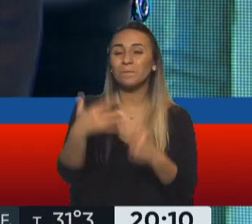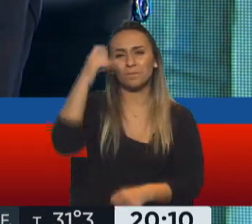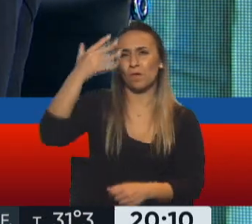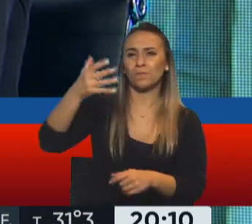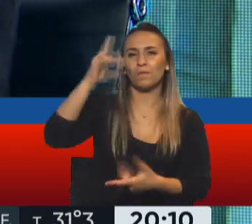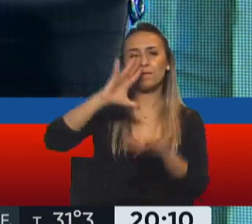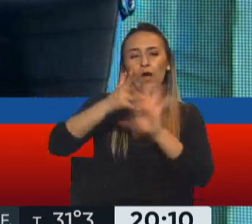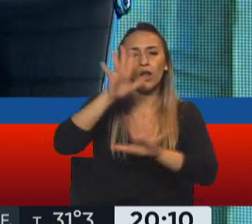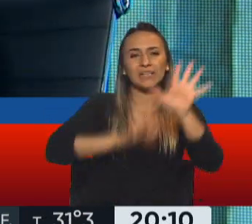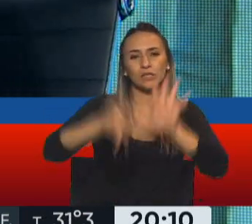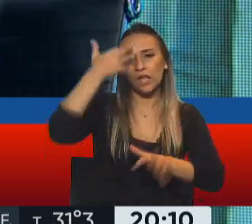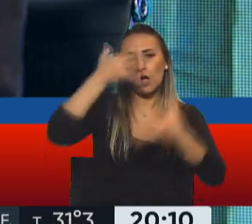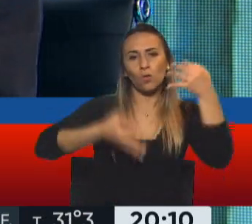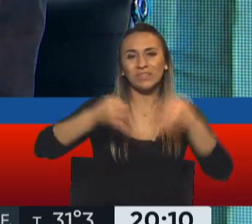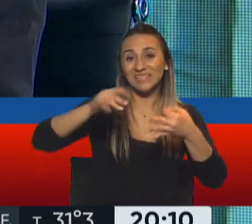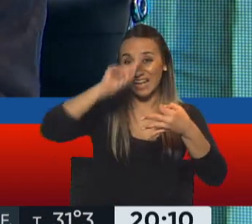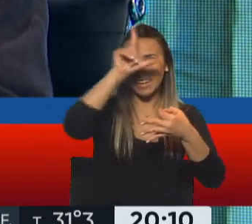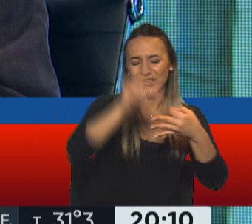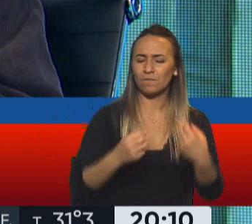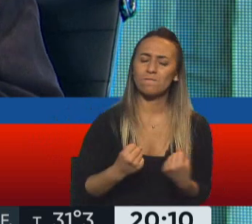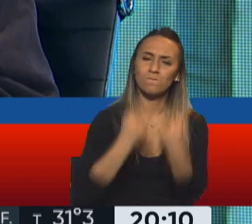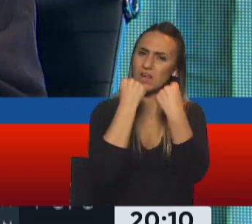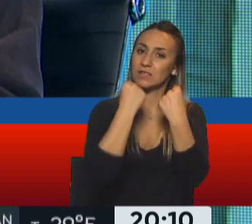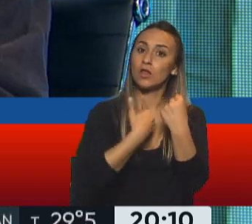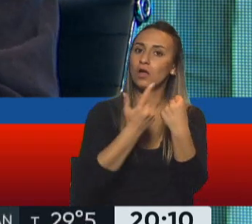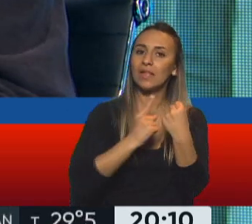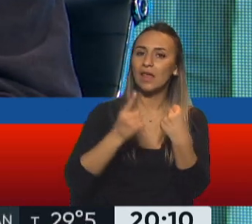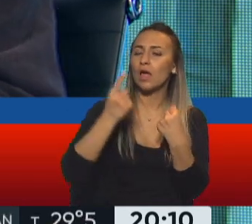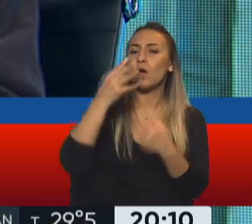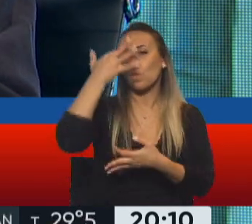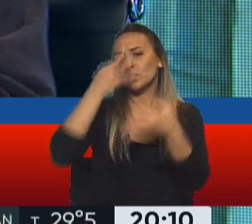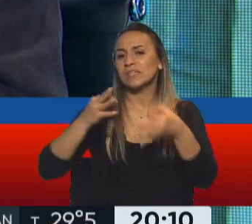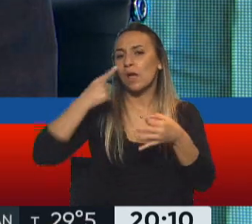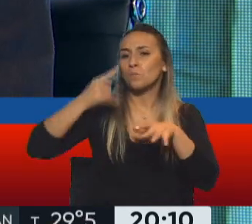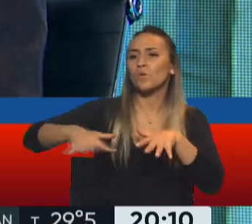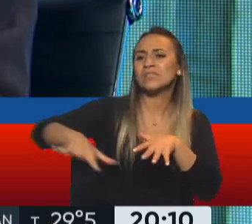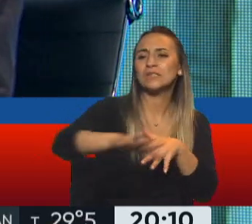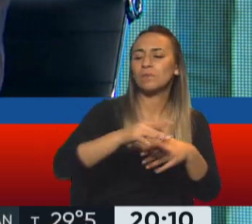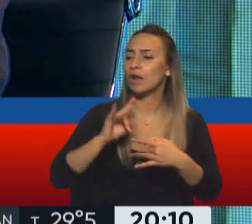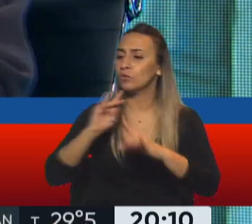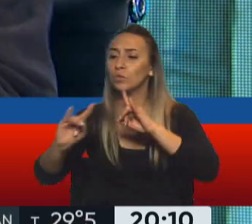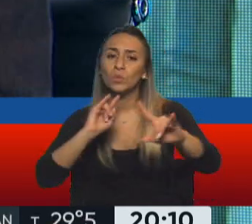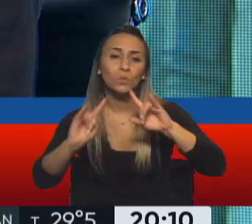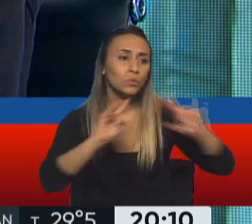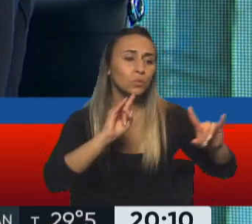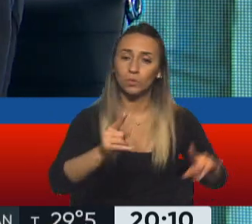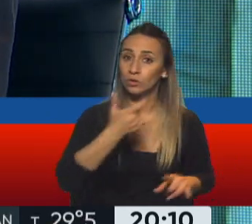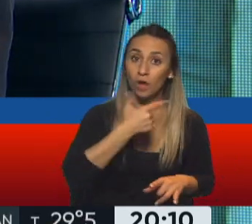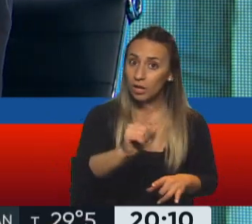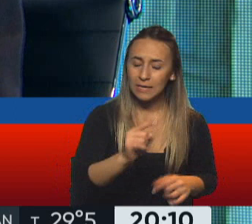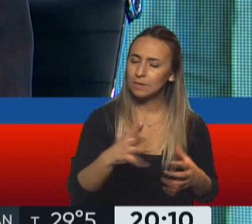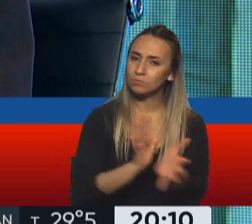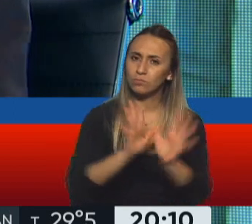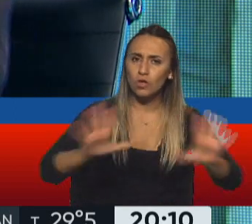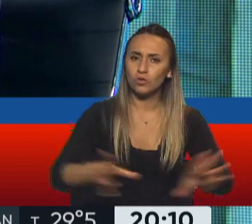nacional que no quiere ser municipal, eso terminó en un proceso a cuentagotas, bastante brumoso, que no es claro, y me parece que ahí hay un problema